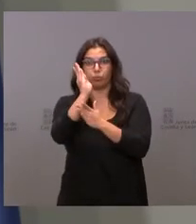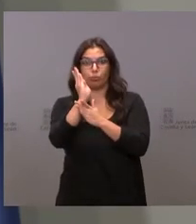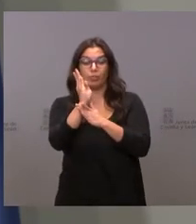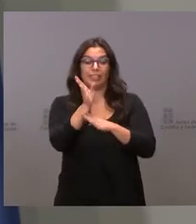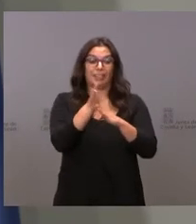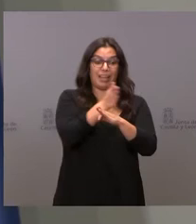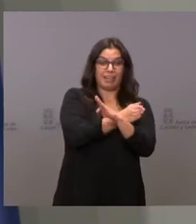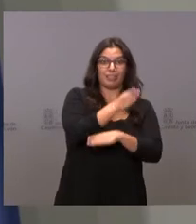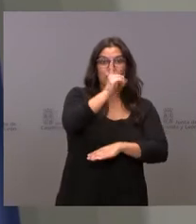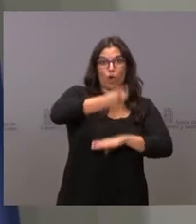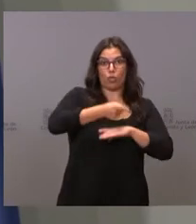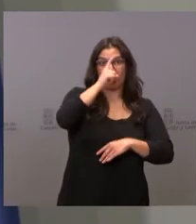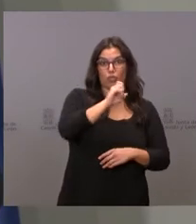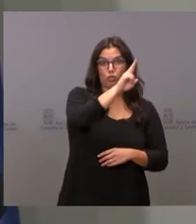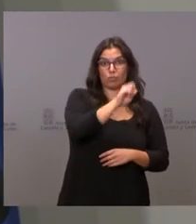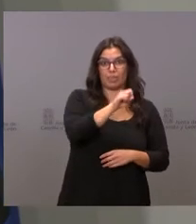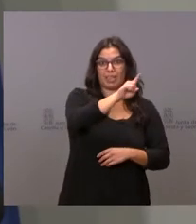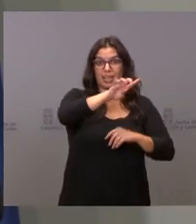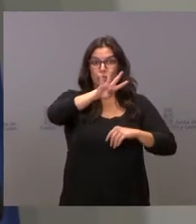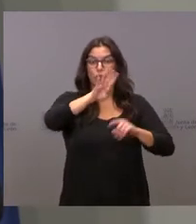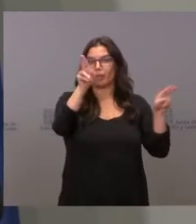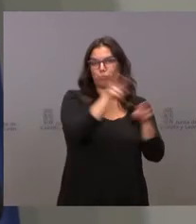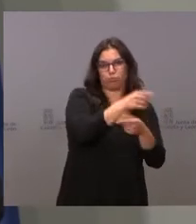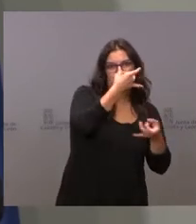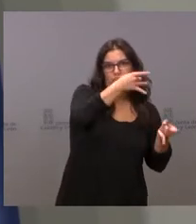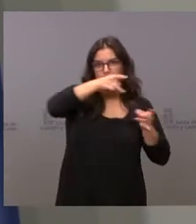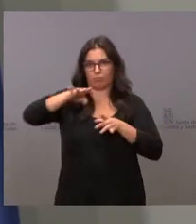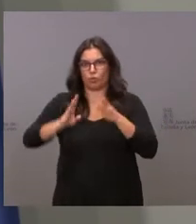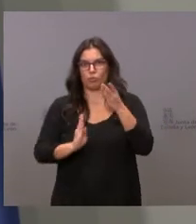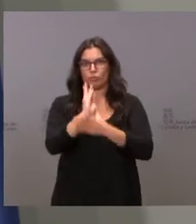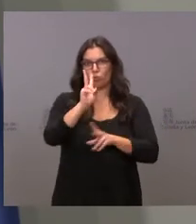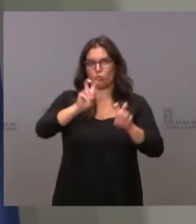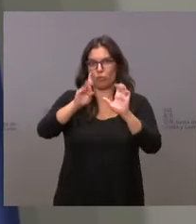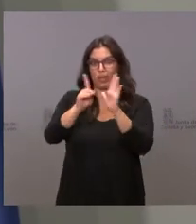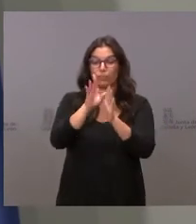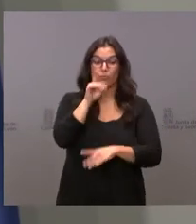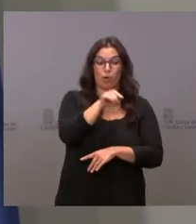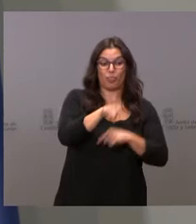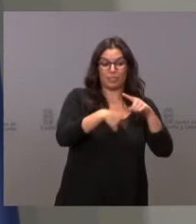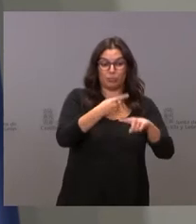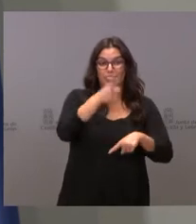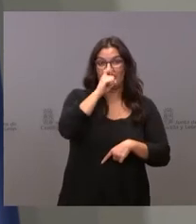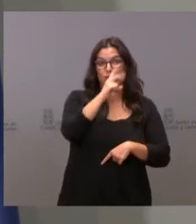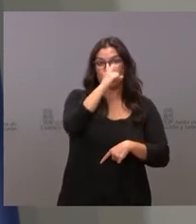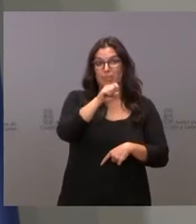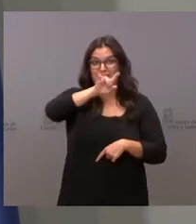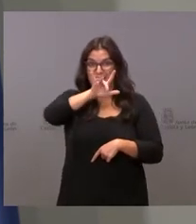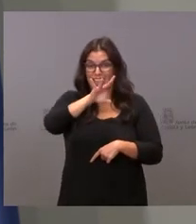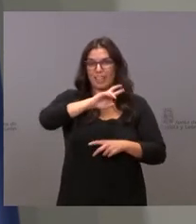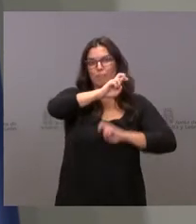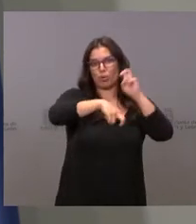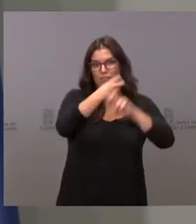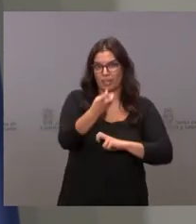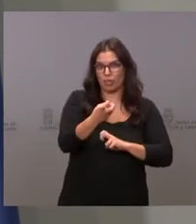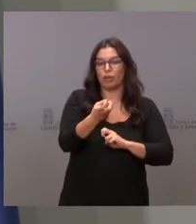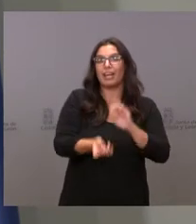de 2014, porque después de esta orden hubo una modificación en 2015 del Esquema Nacional de Seguridad, la entrada en